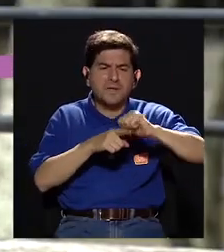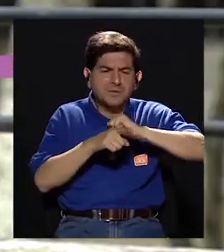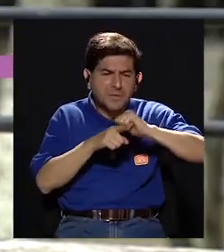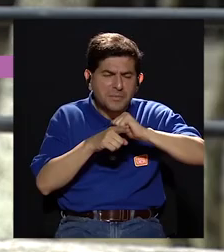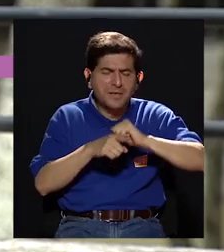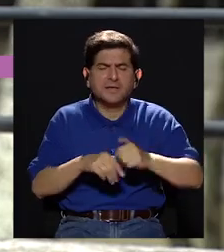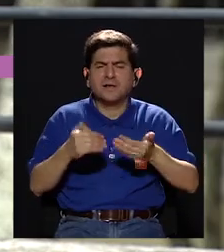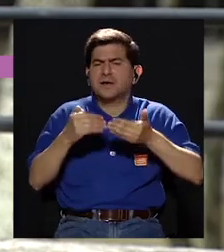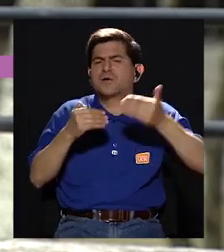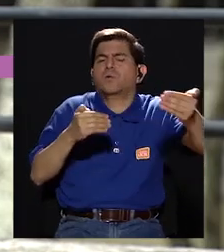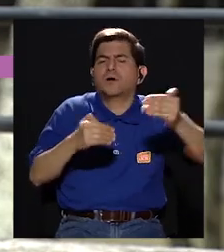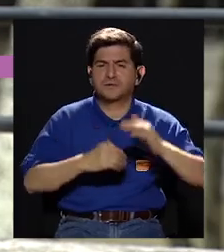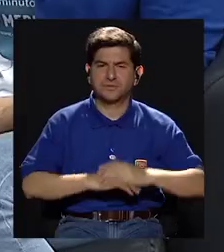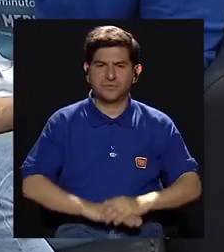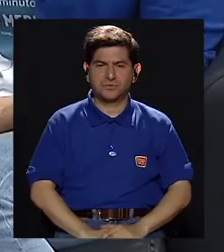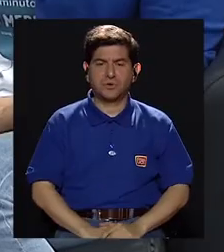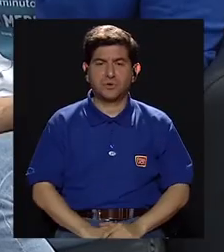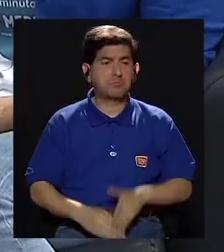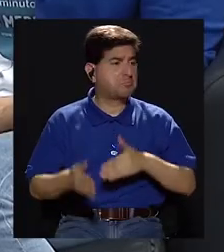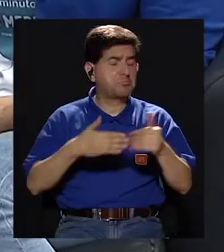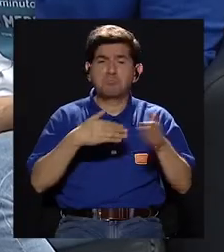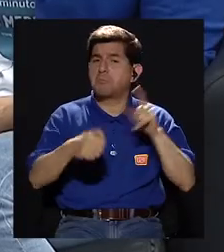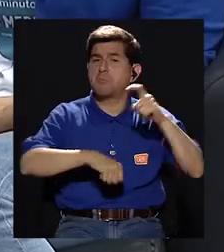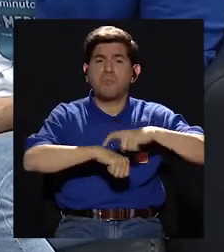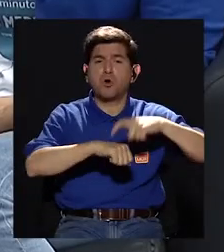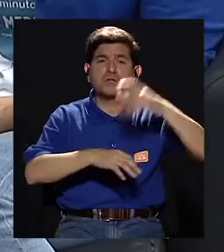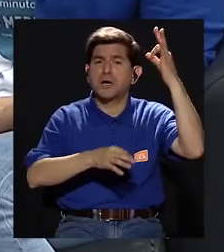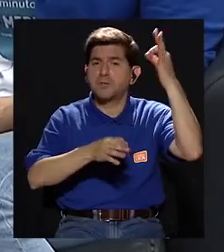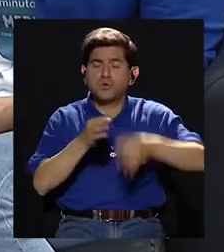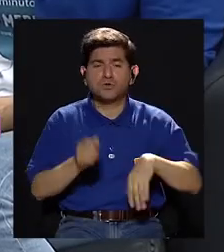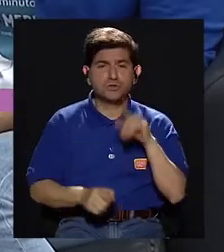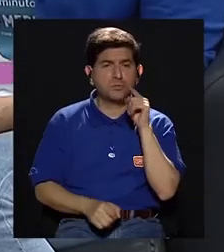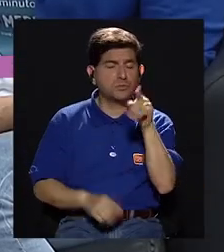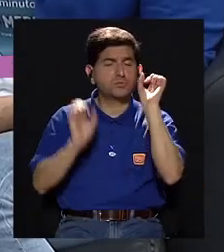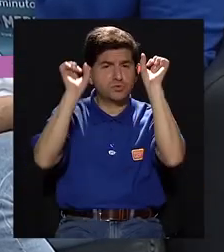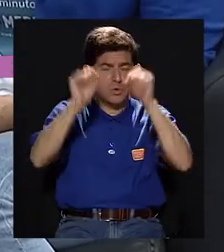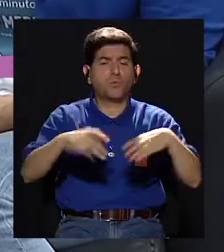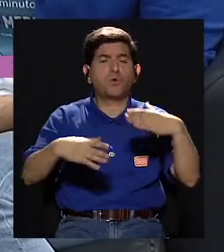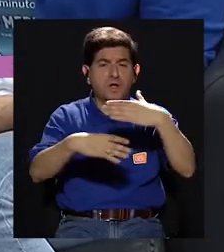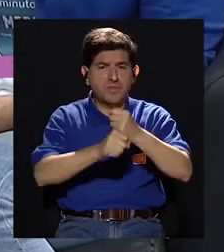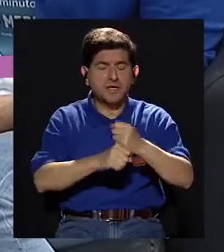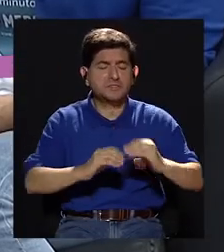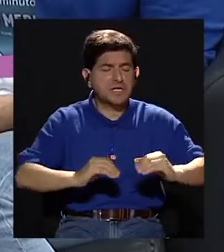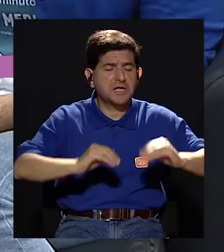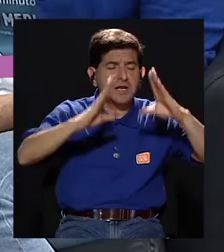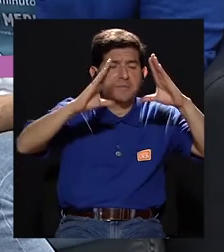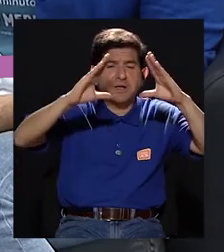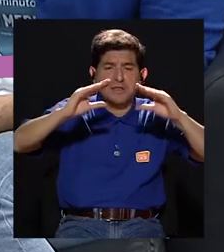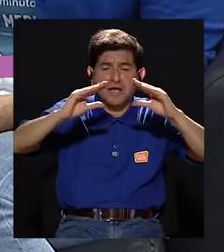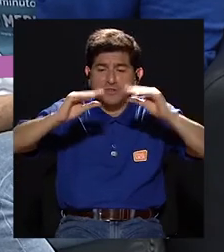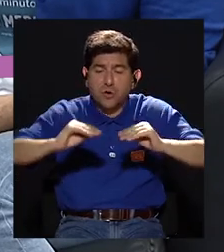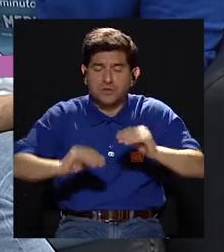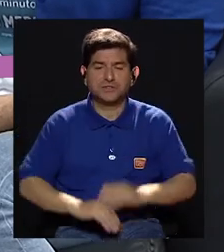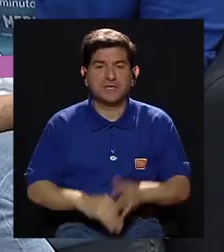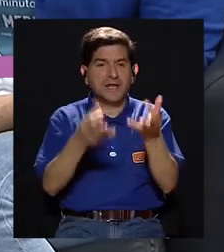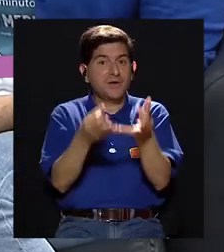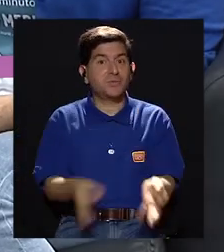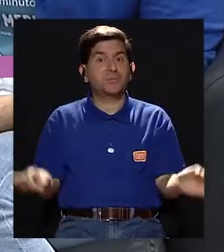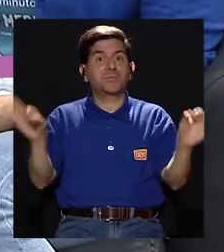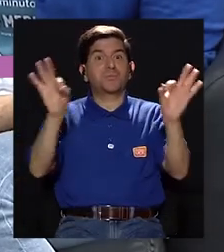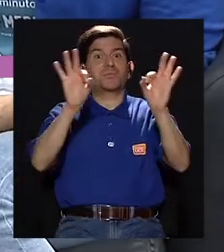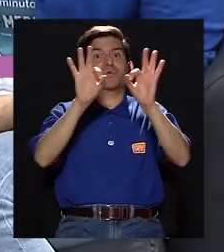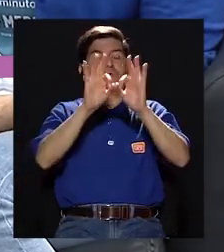puede practicar esa técnica? En cualquier momento, es muy sencilla. Tú la puedes hacer en la mañana, en la tarde, en la noche.